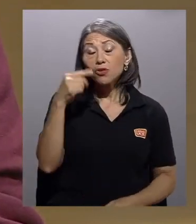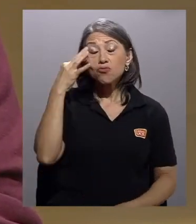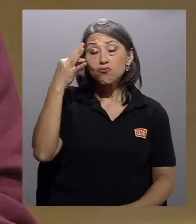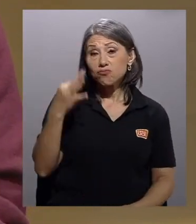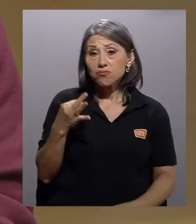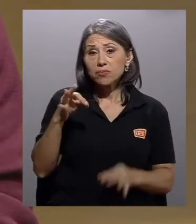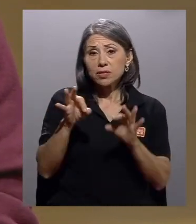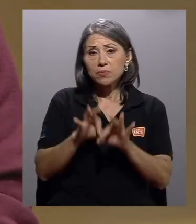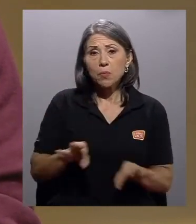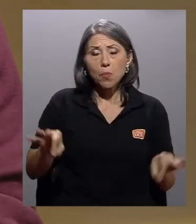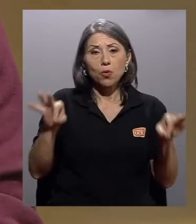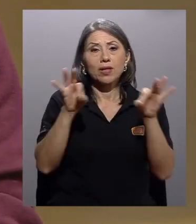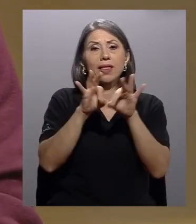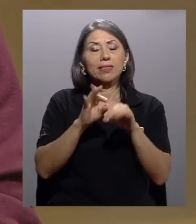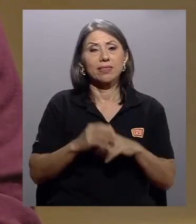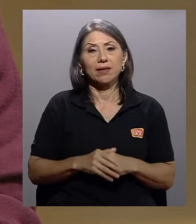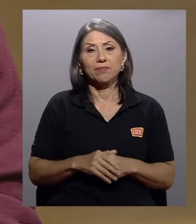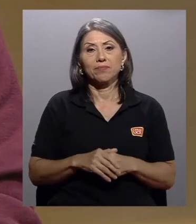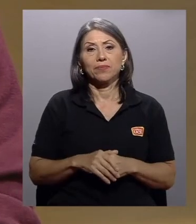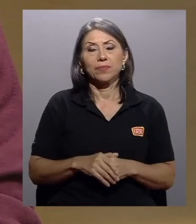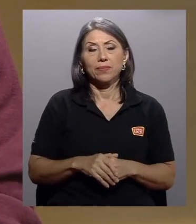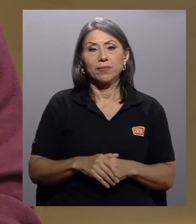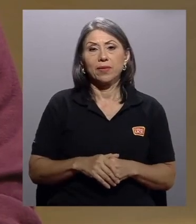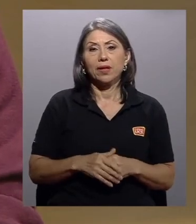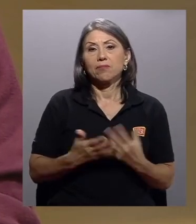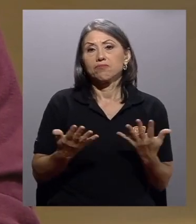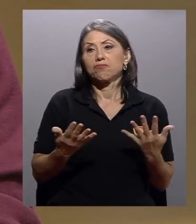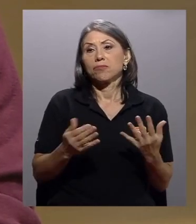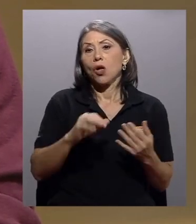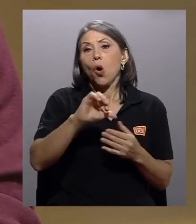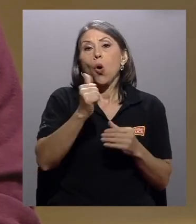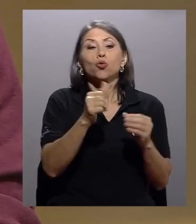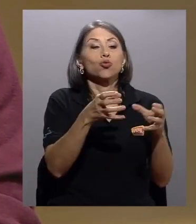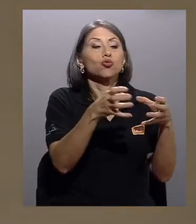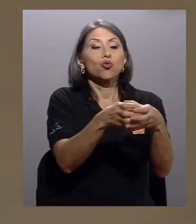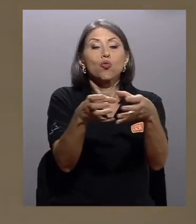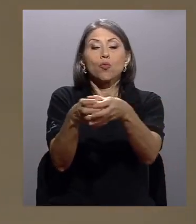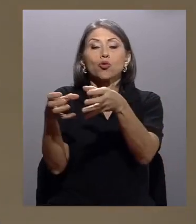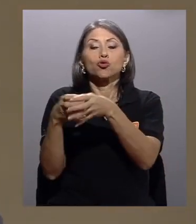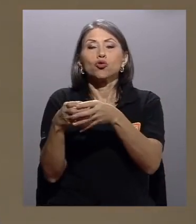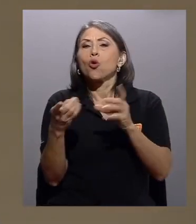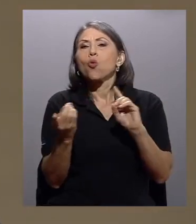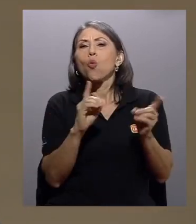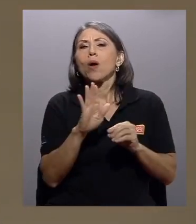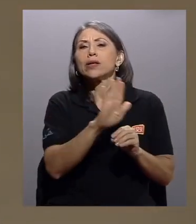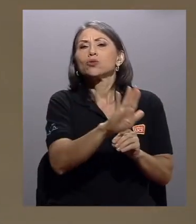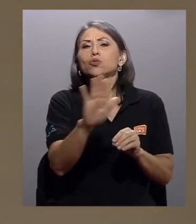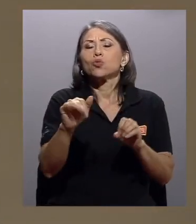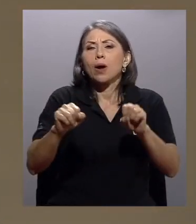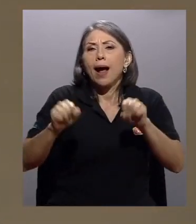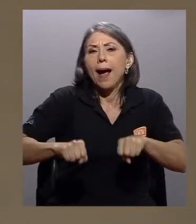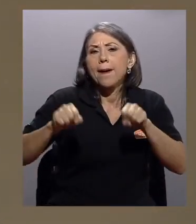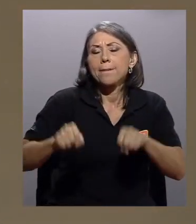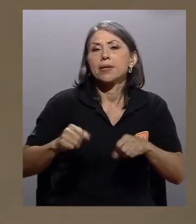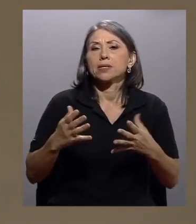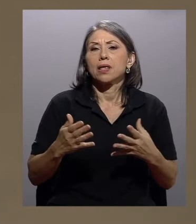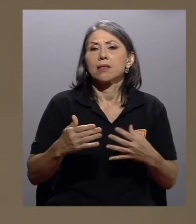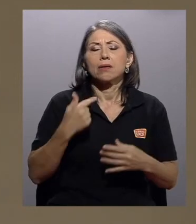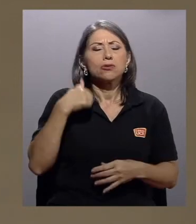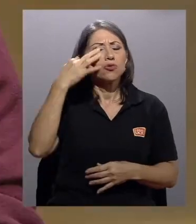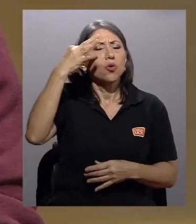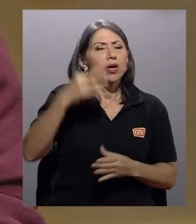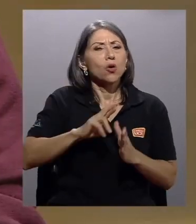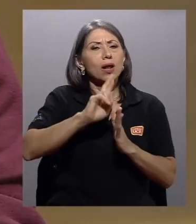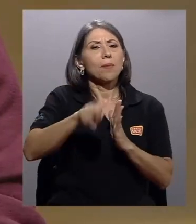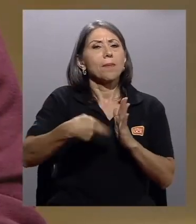¿no?, la capacidad que puedan tener otros grupos de la sociedad, y en ese sentido yo creo que es importantísimo el